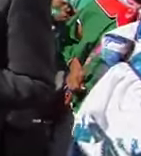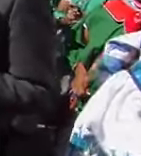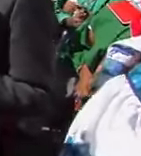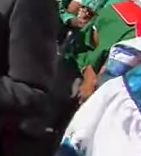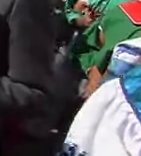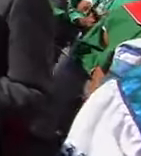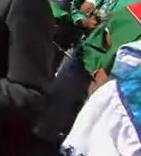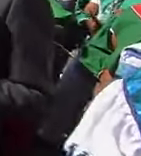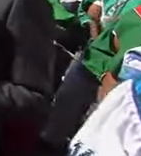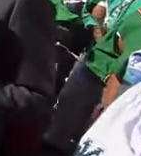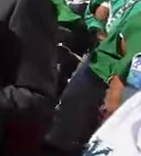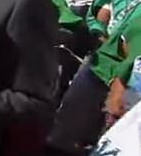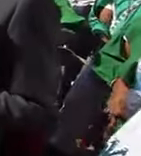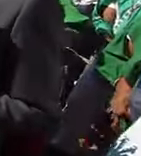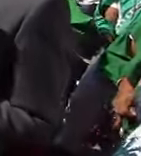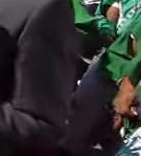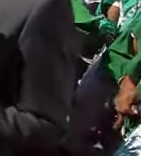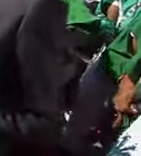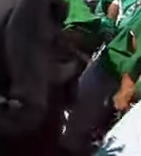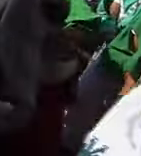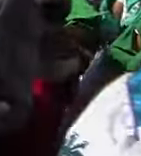Muchas felicidades, presidente.